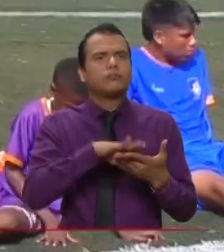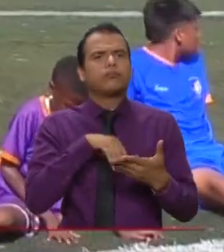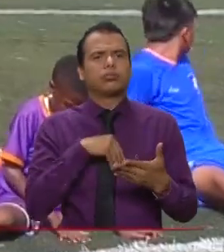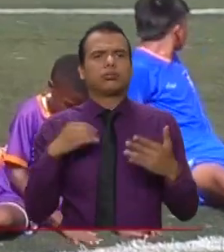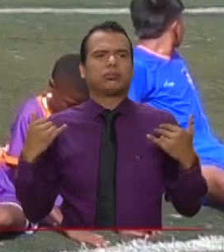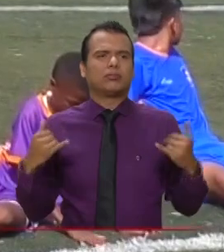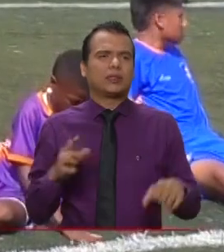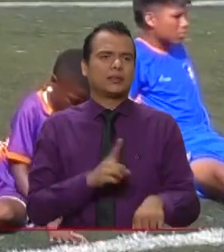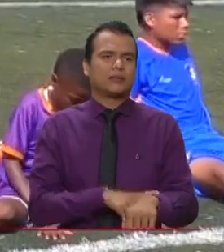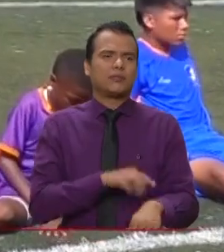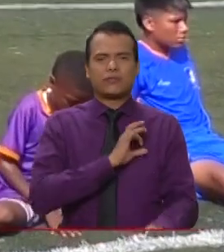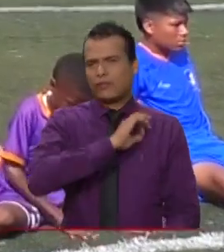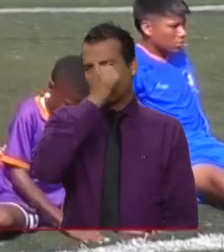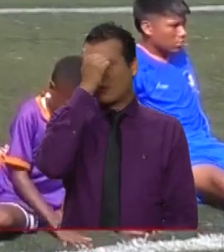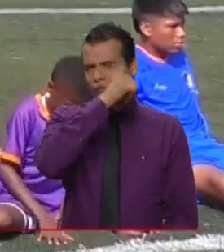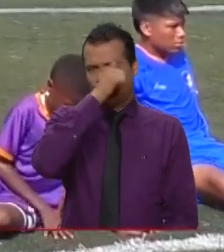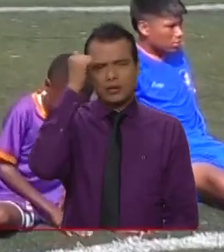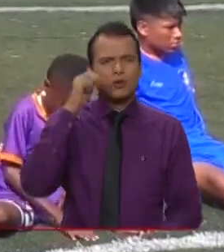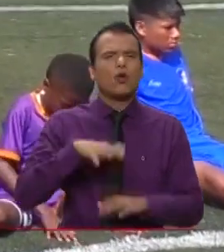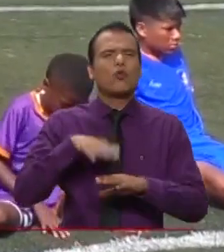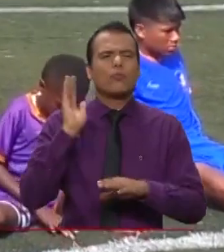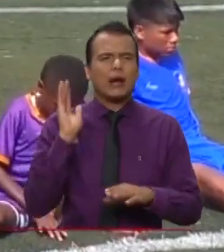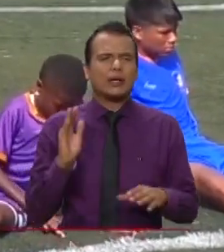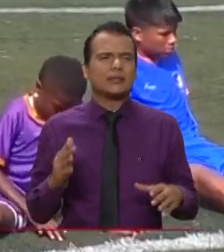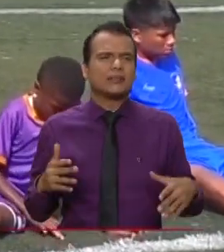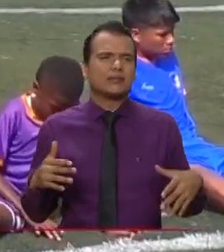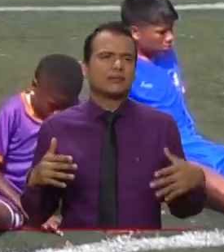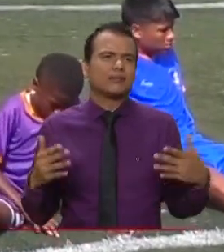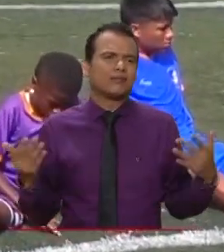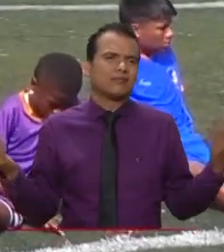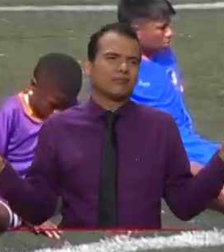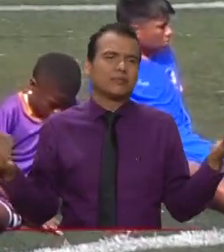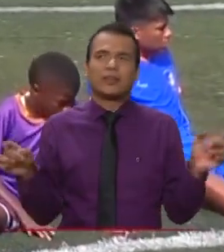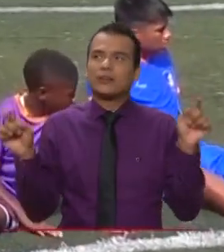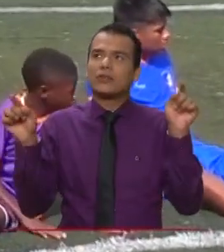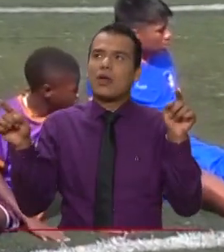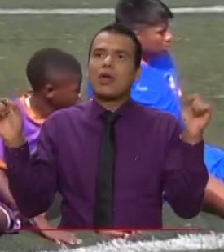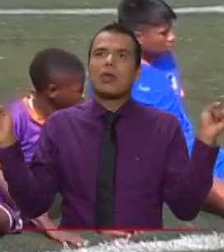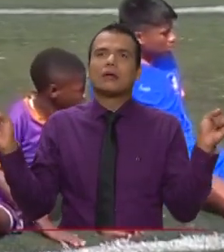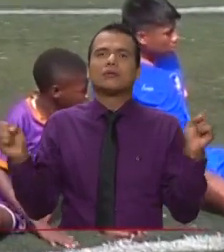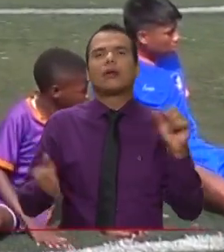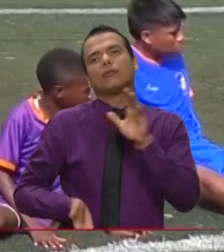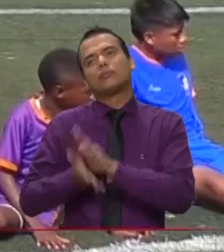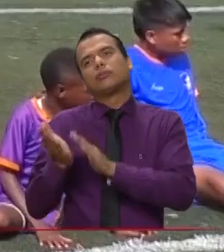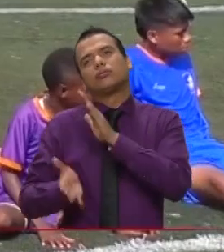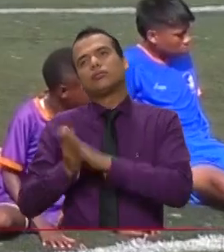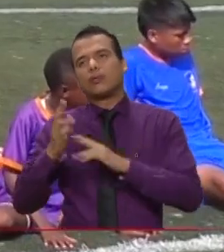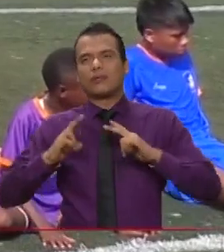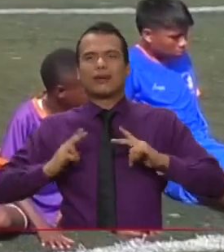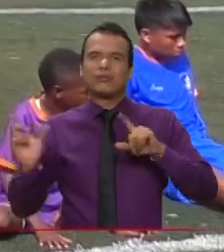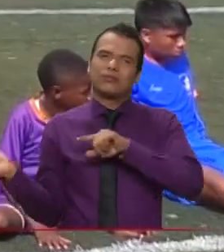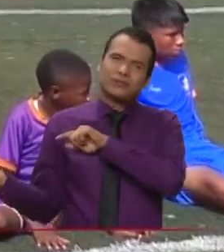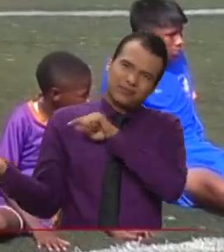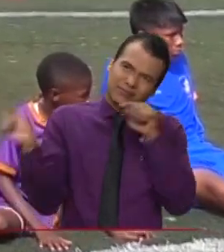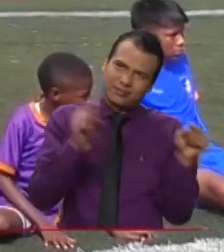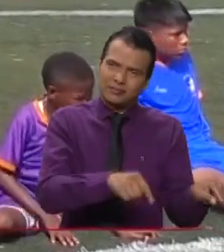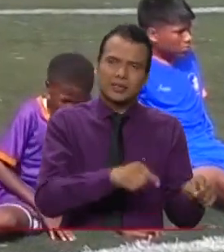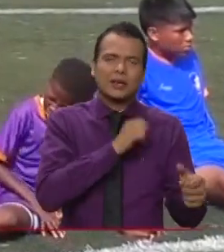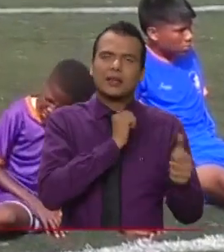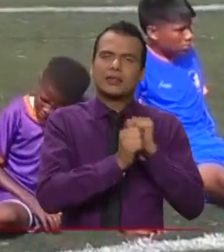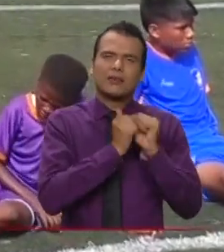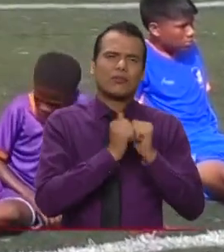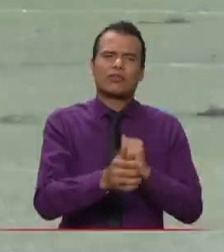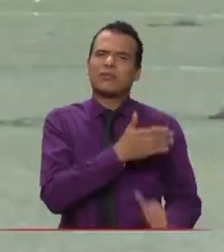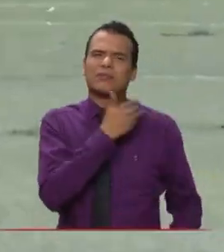Fines de semana, que más que todo, que uno ve que sale más de fiesta y eso. El deporte más que todo lo que hace es entretenernos y salir pues